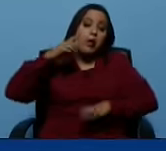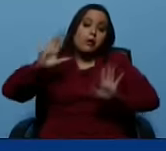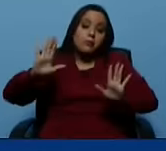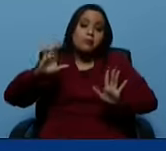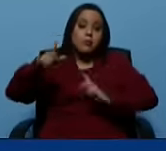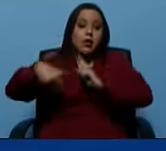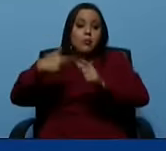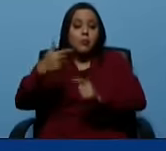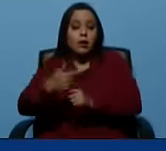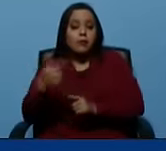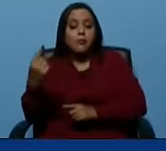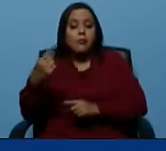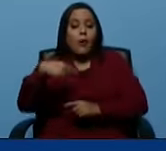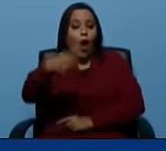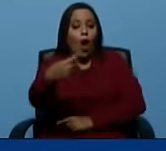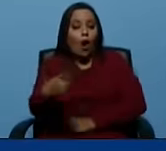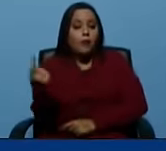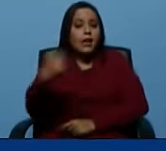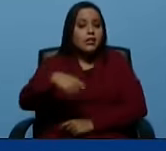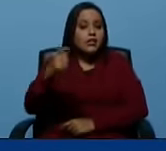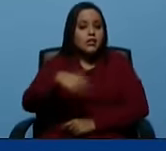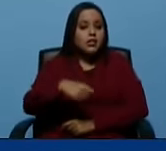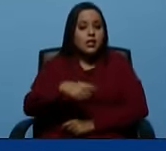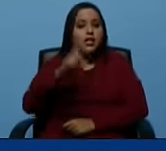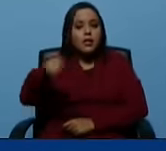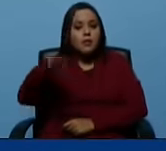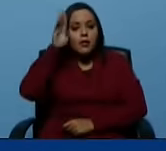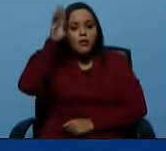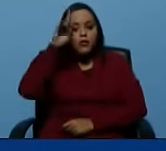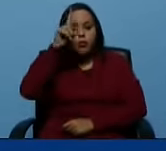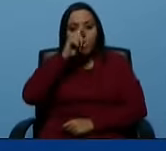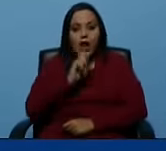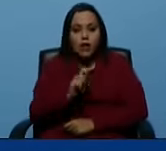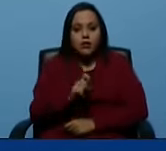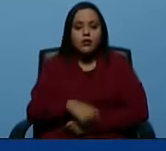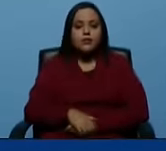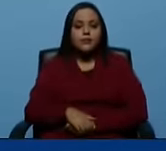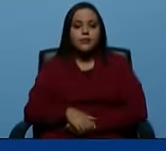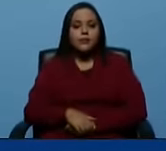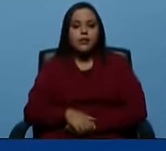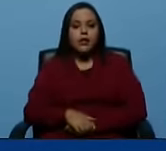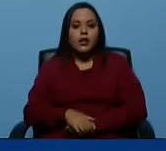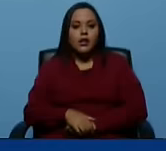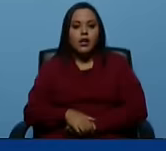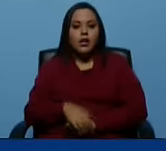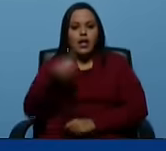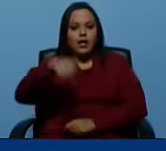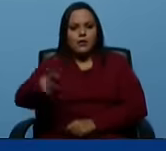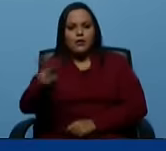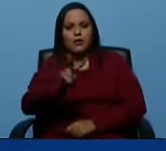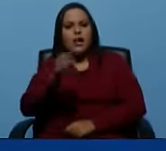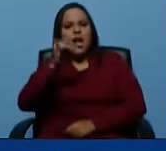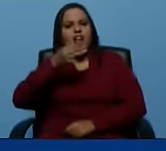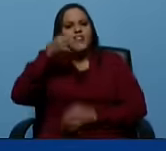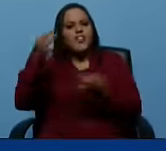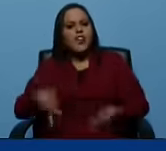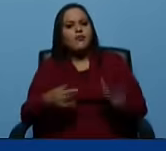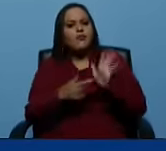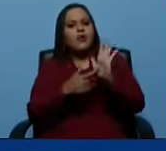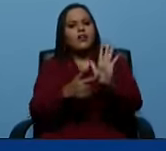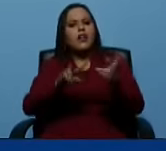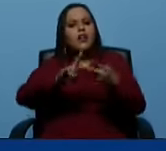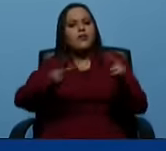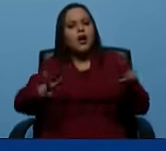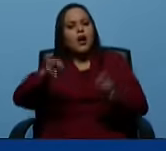transcurso de estos meses y de los años que están por venir, que sencillamente prevalecerá en Venezuela la verdad, la paz,